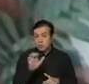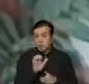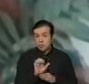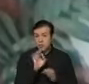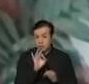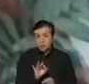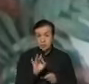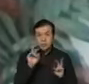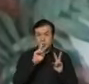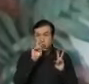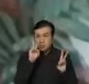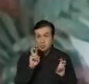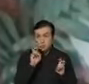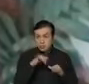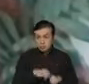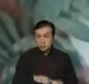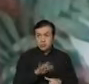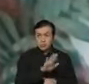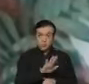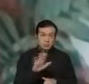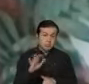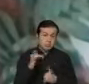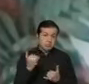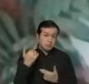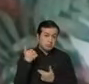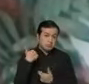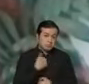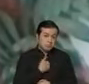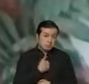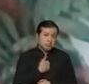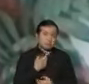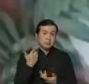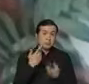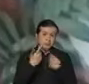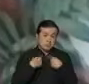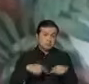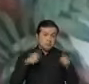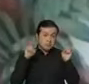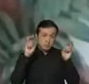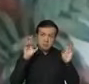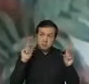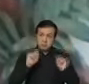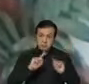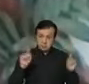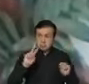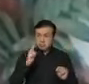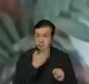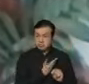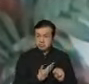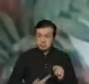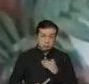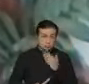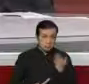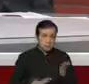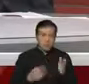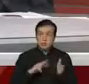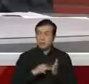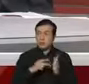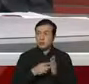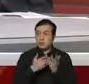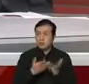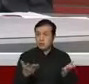en términos de dónde debe estar él. Hoy no nos corresponde a nosotros hablar al respecto, le corresponde al señor vicepresidente. Eso significa